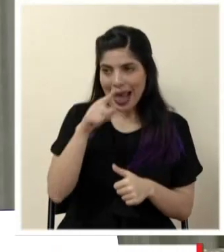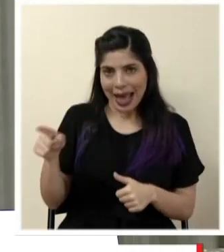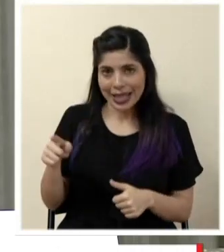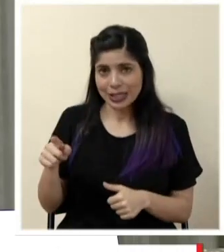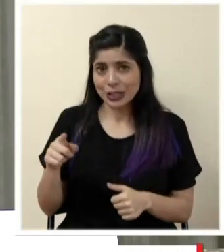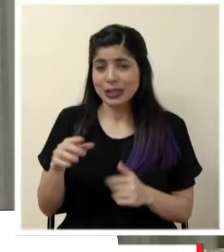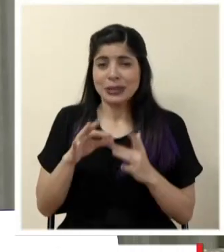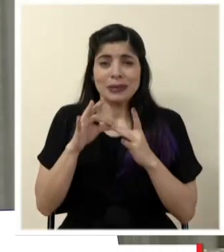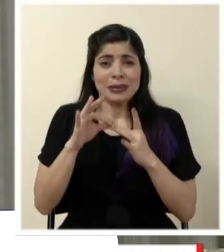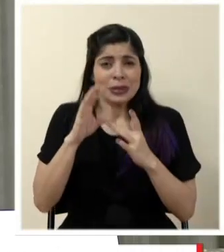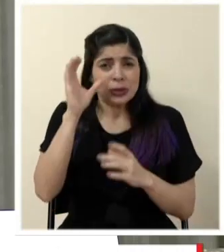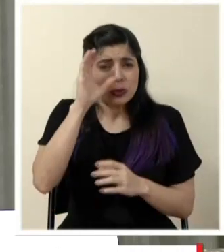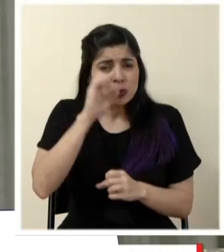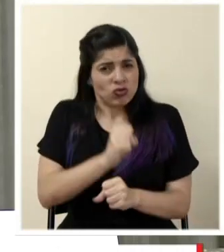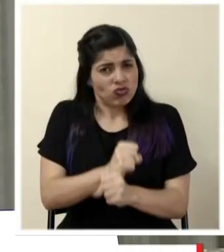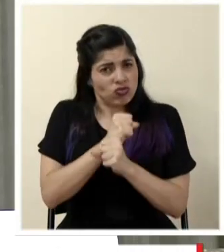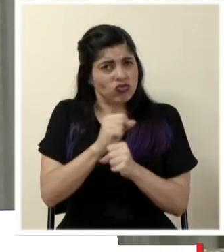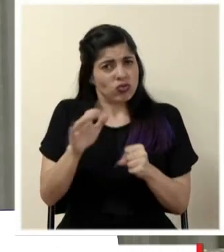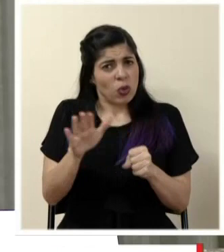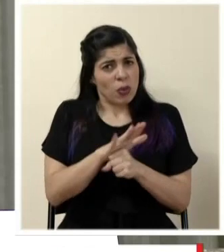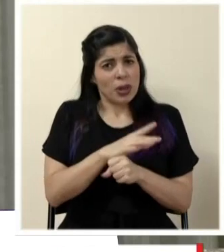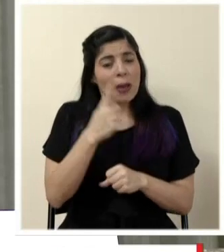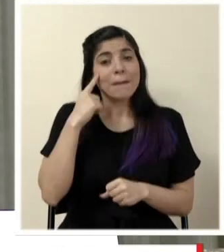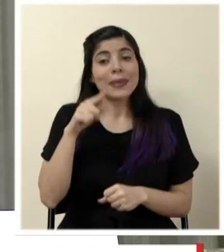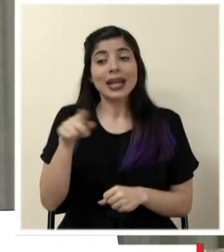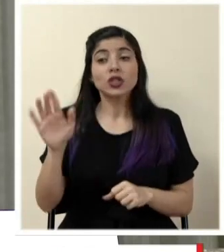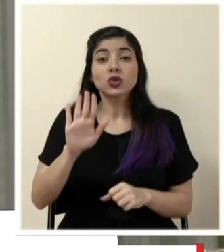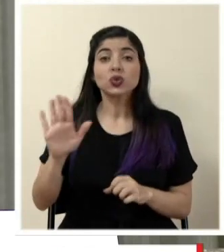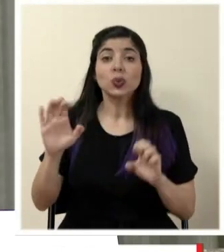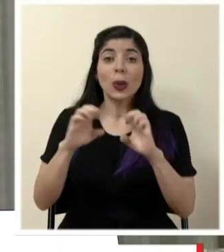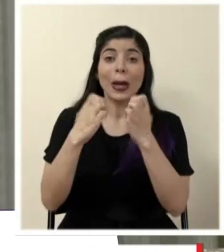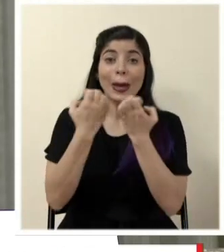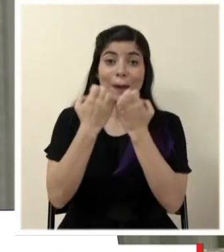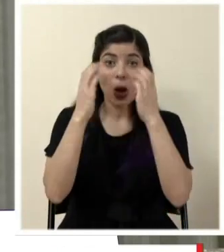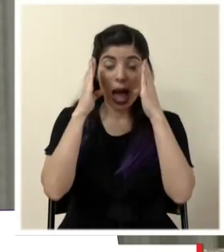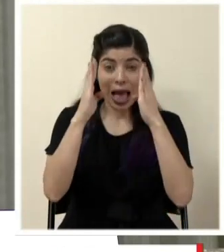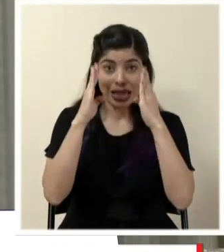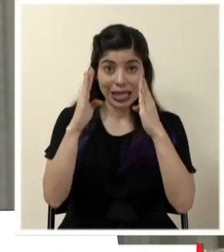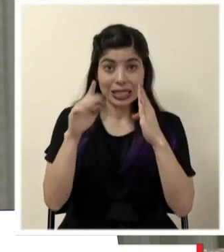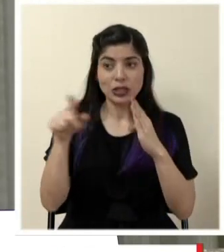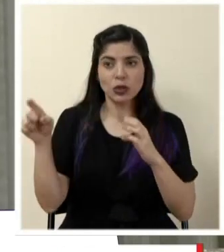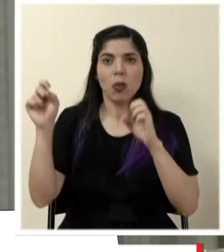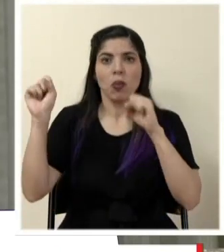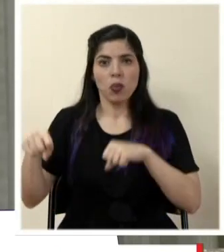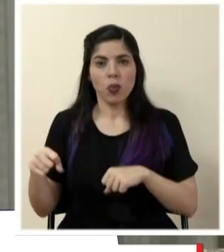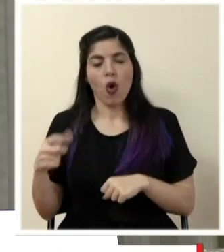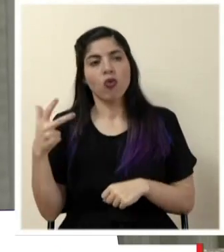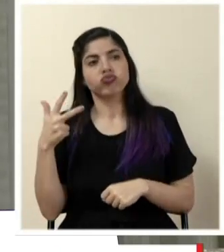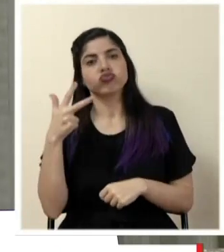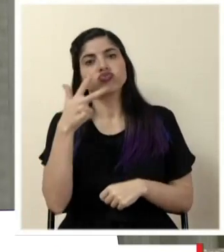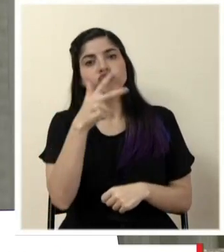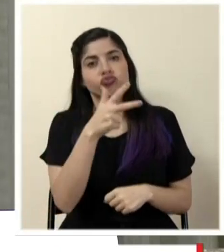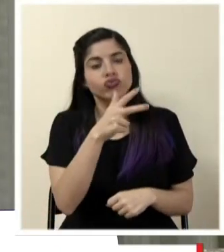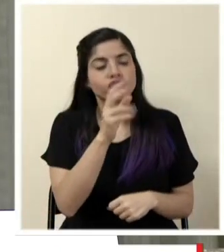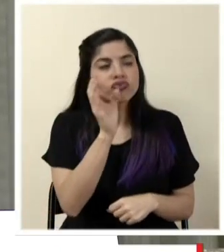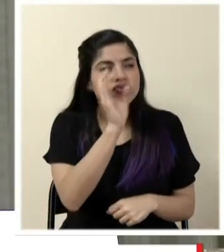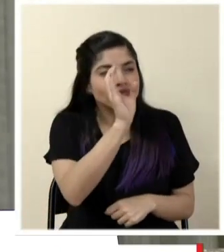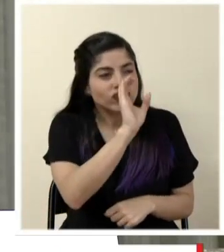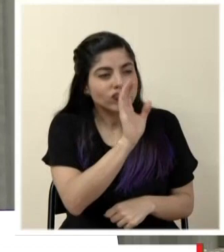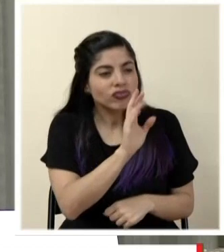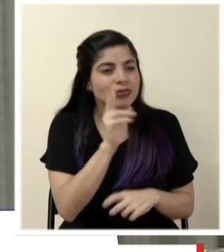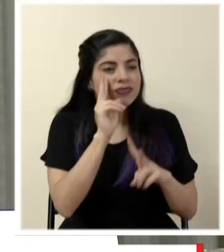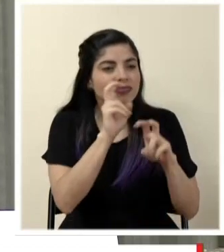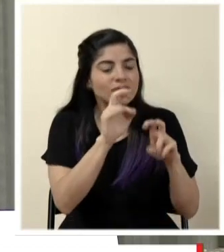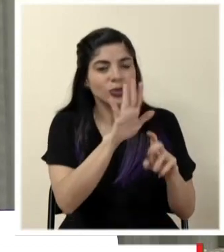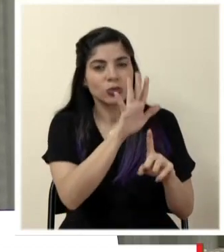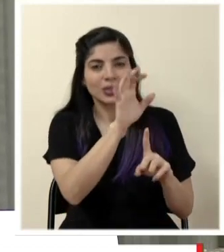garantizando al máximo la seguridad puedan entonces los equipos de atención primaria incluso desplazarse a identificar la situación